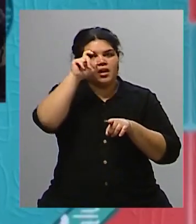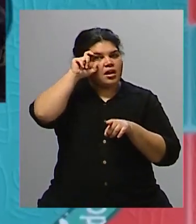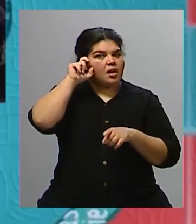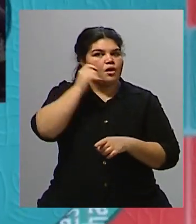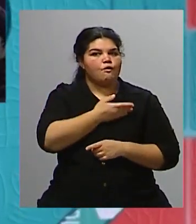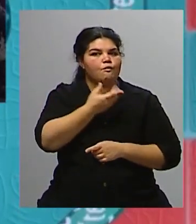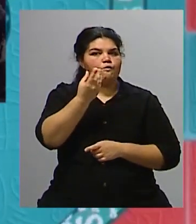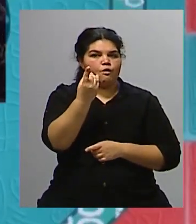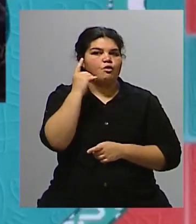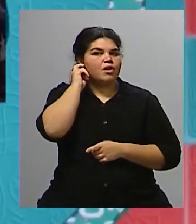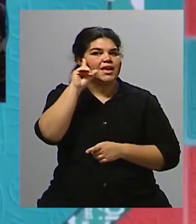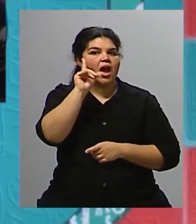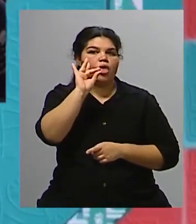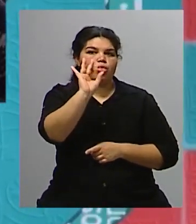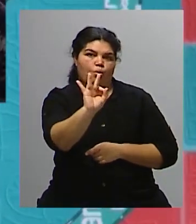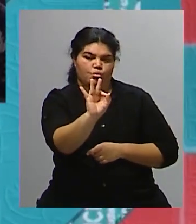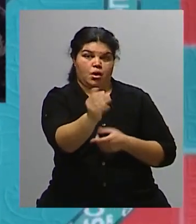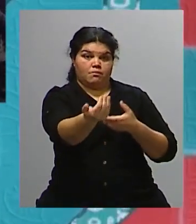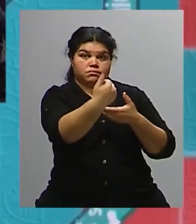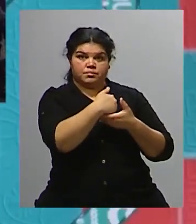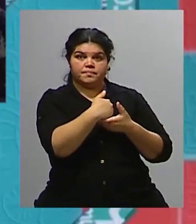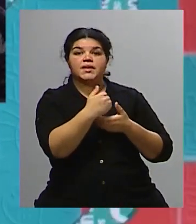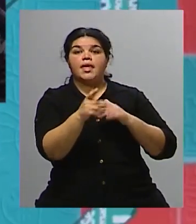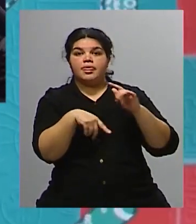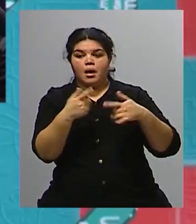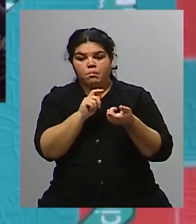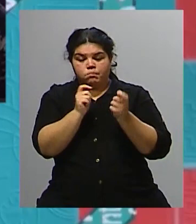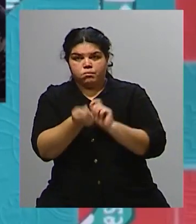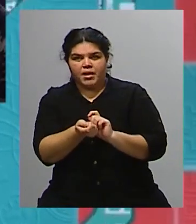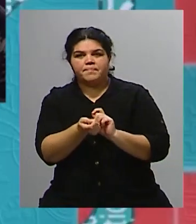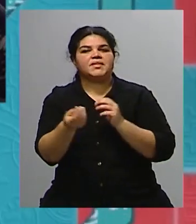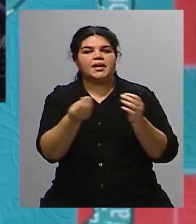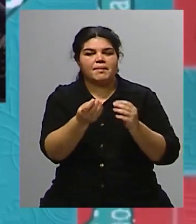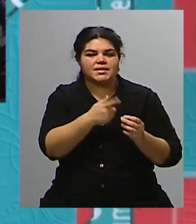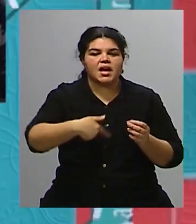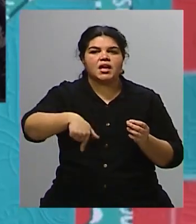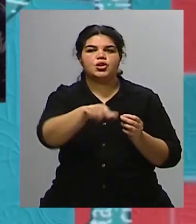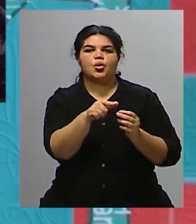venezolanas con las cuales consiguen después una precaria, que la precaria, digamos, es una forma